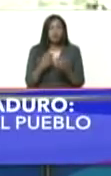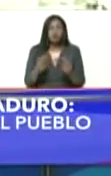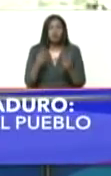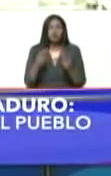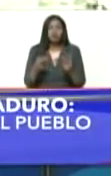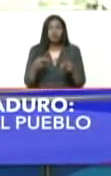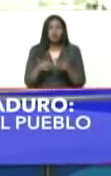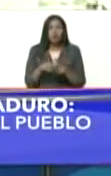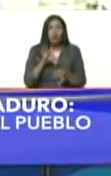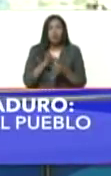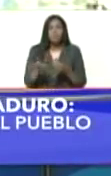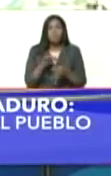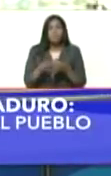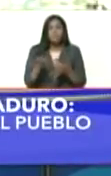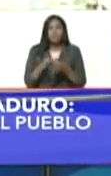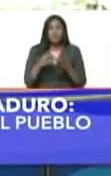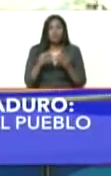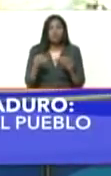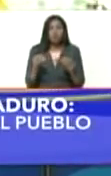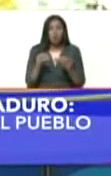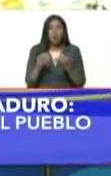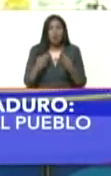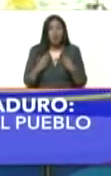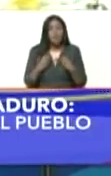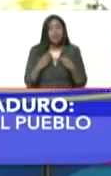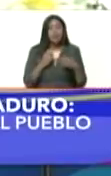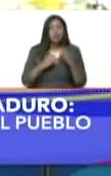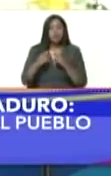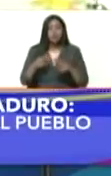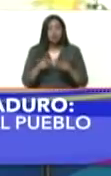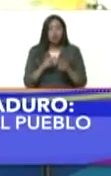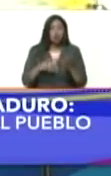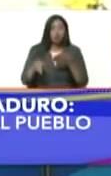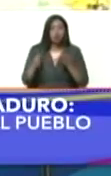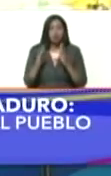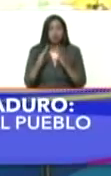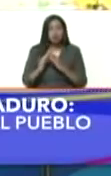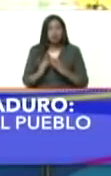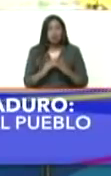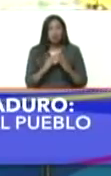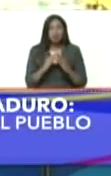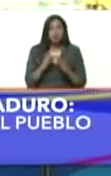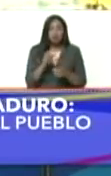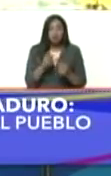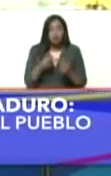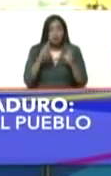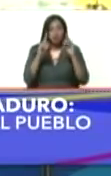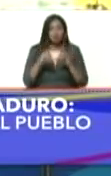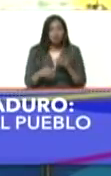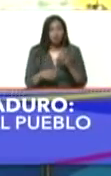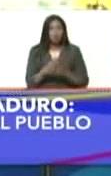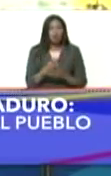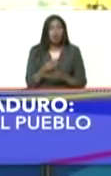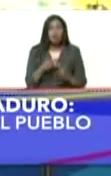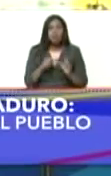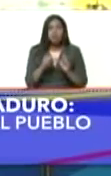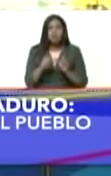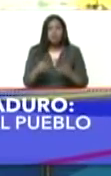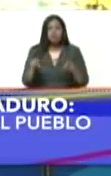funcionamiento del Petro en toda la vida inmobiliaria y en la construcción de vivienda y tomar decisiones